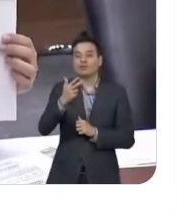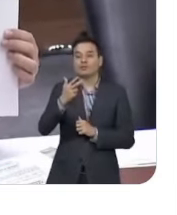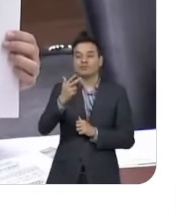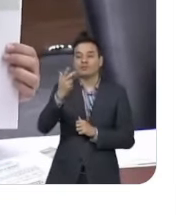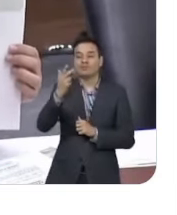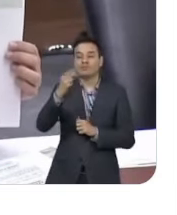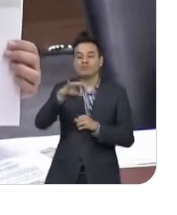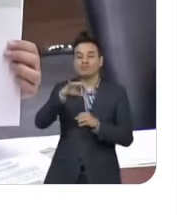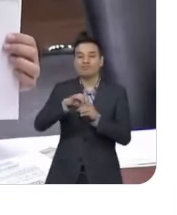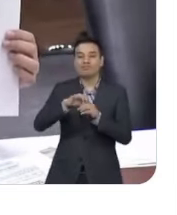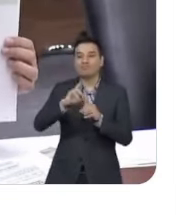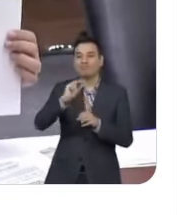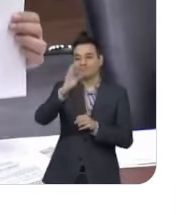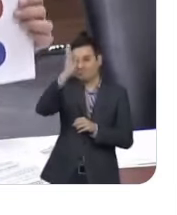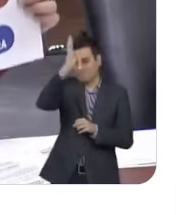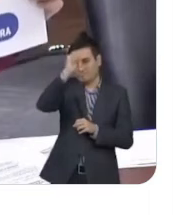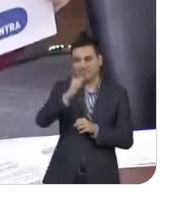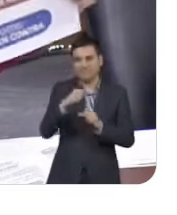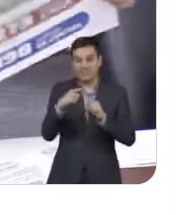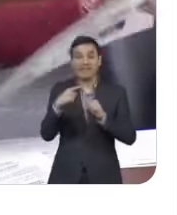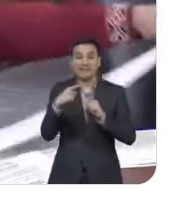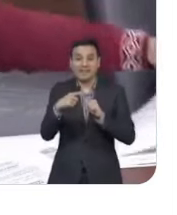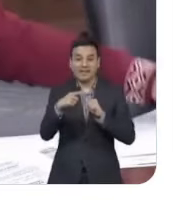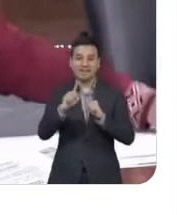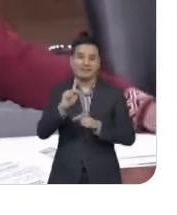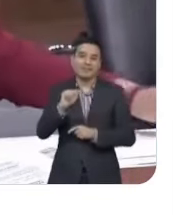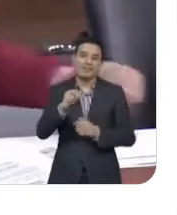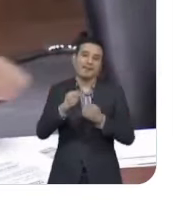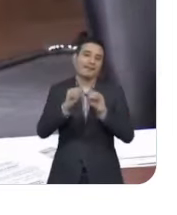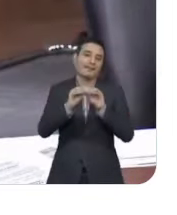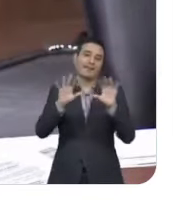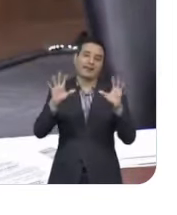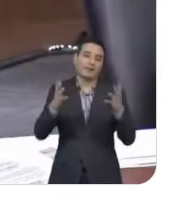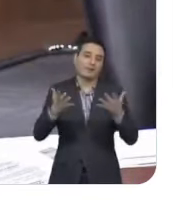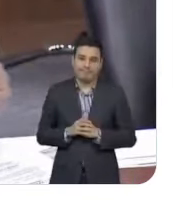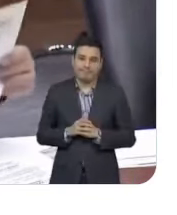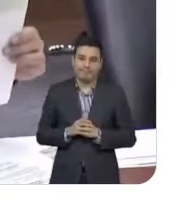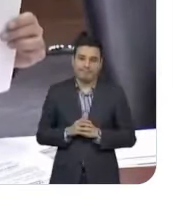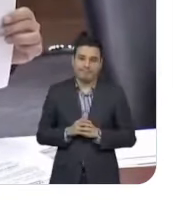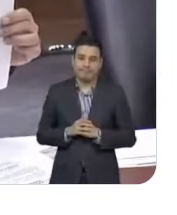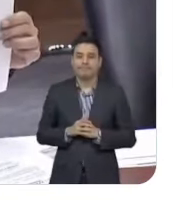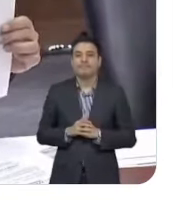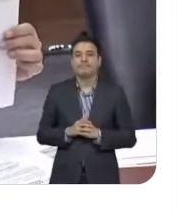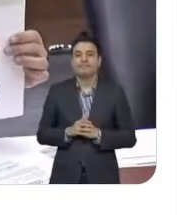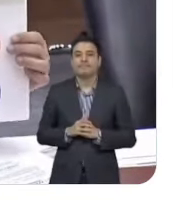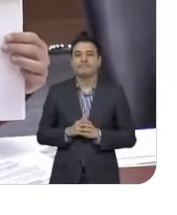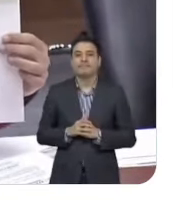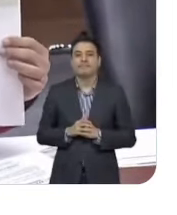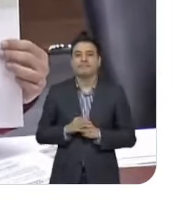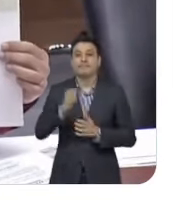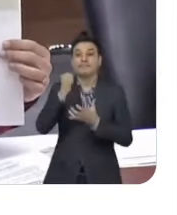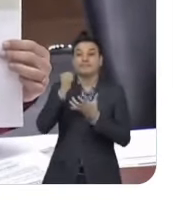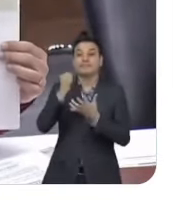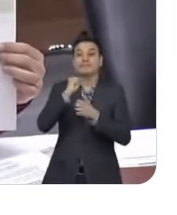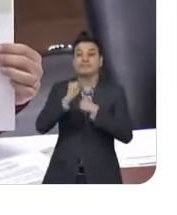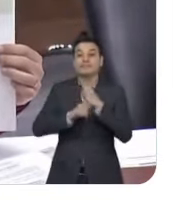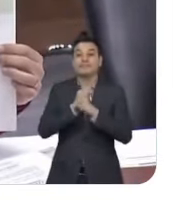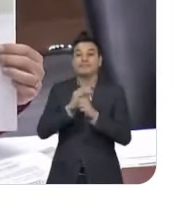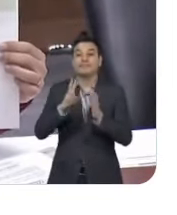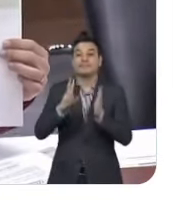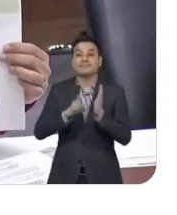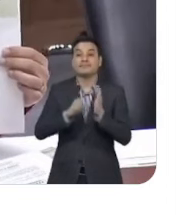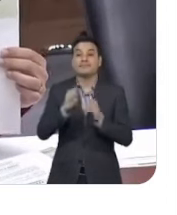linee salga a decir que los programas sociales no son de un partido político o no los quieren